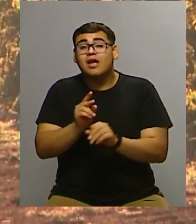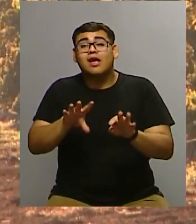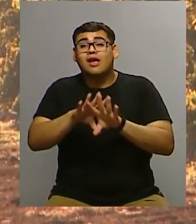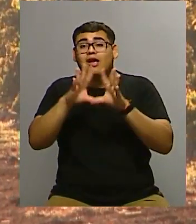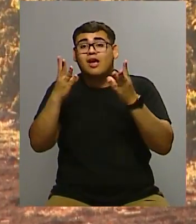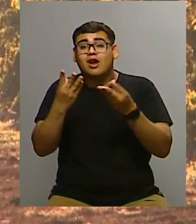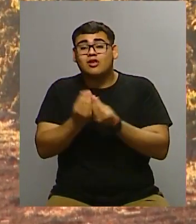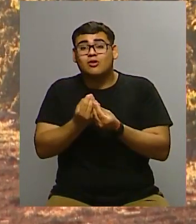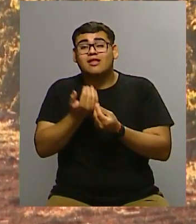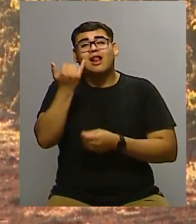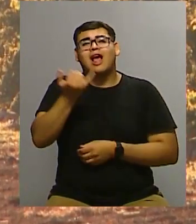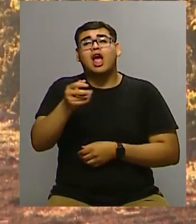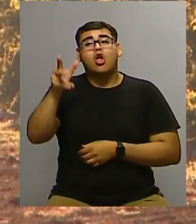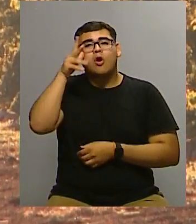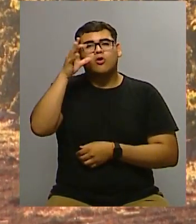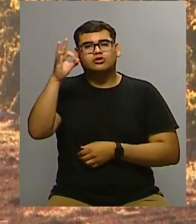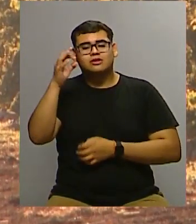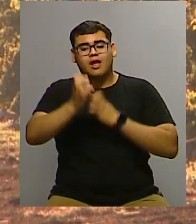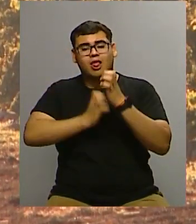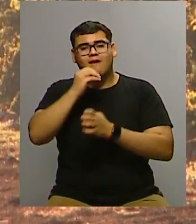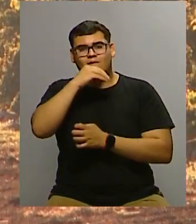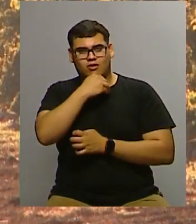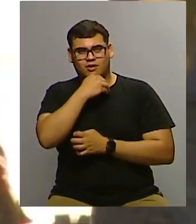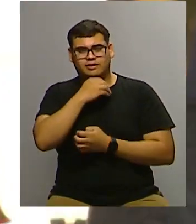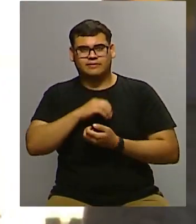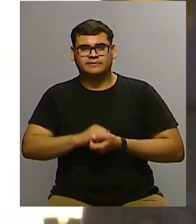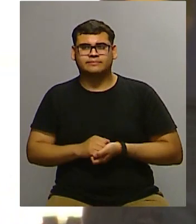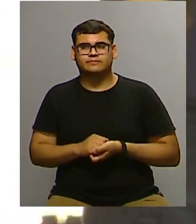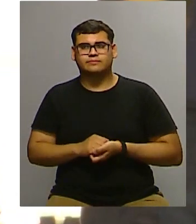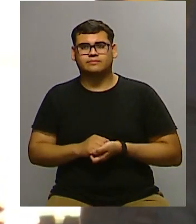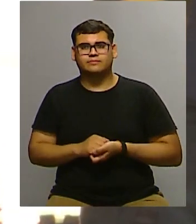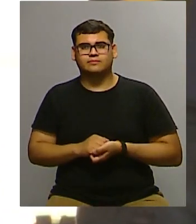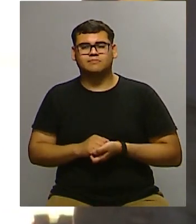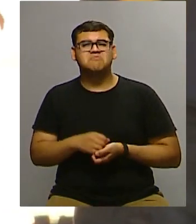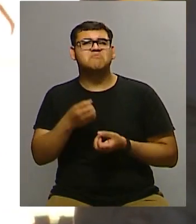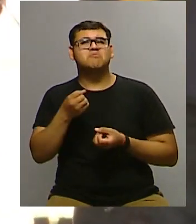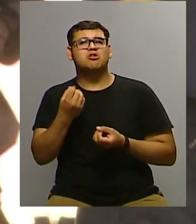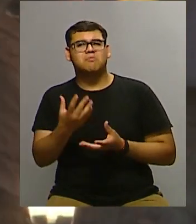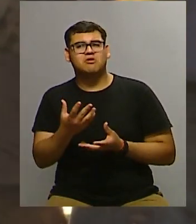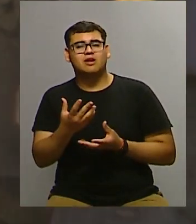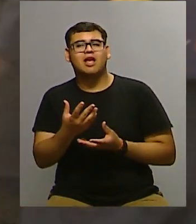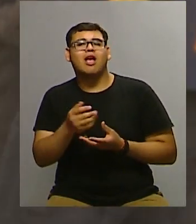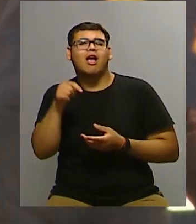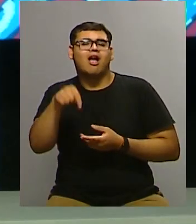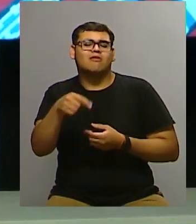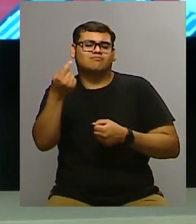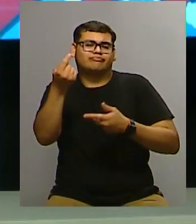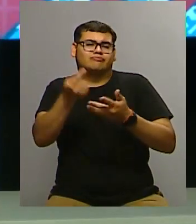bodegas trabajando. Y eso se da por la diversidad y por la facilidad que te da el mercado